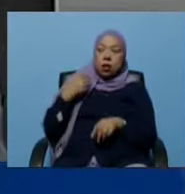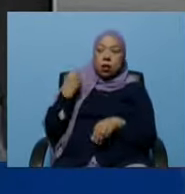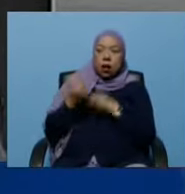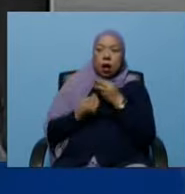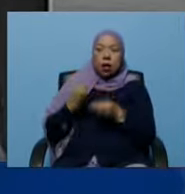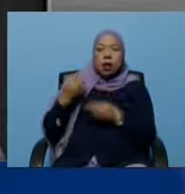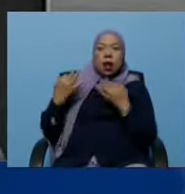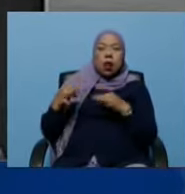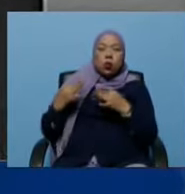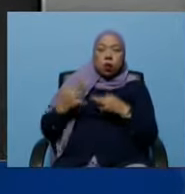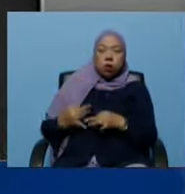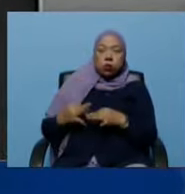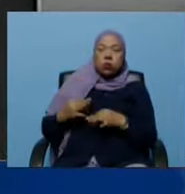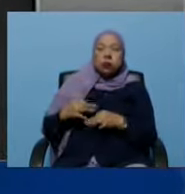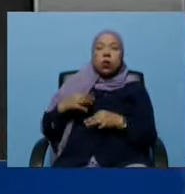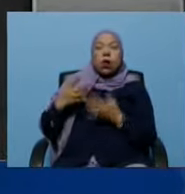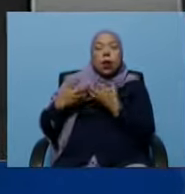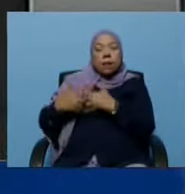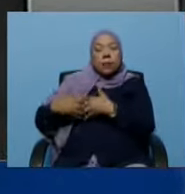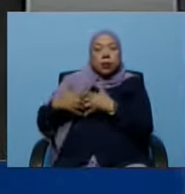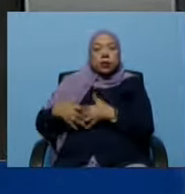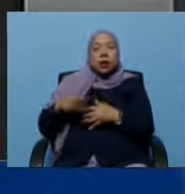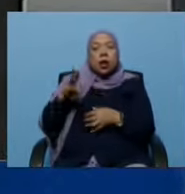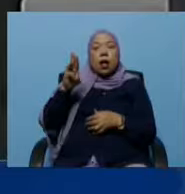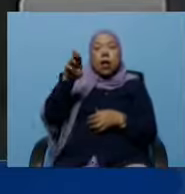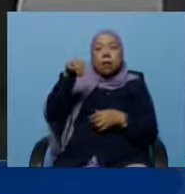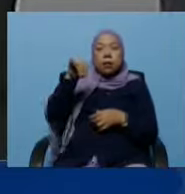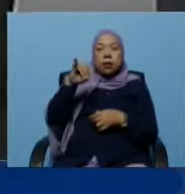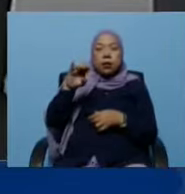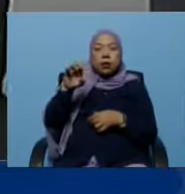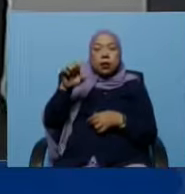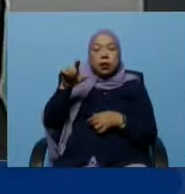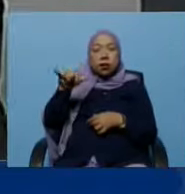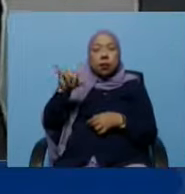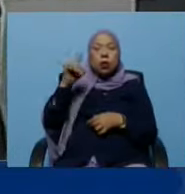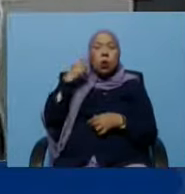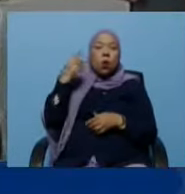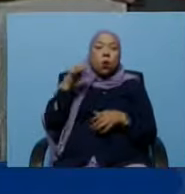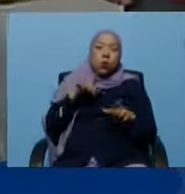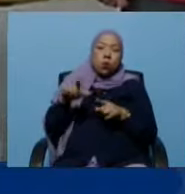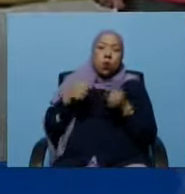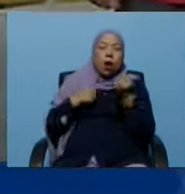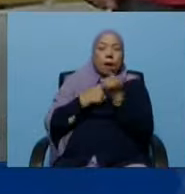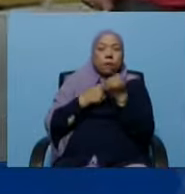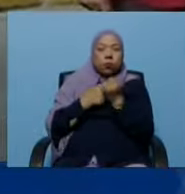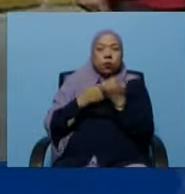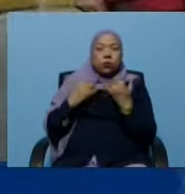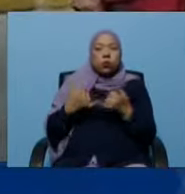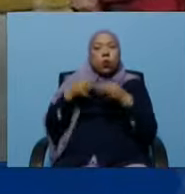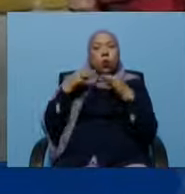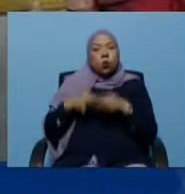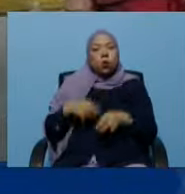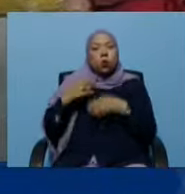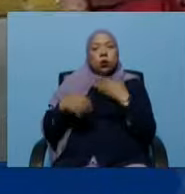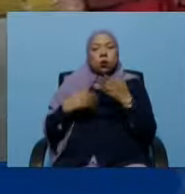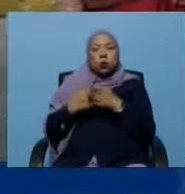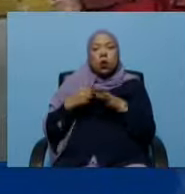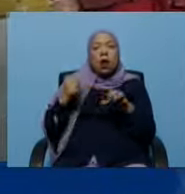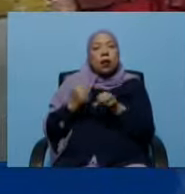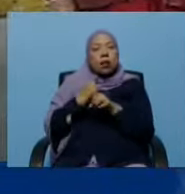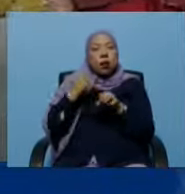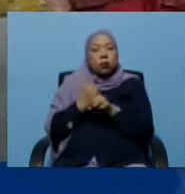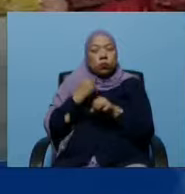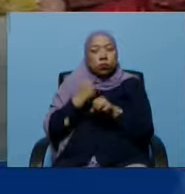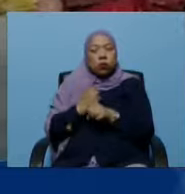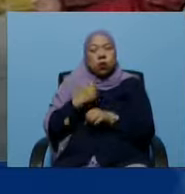equipo con la Corporación Venezolana de Minería y ahí estamos desplegados y apoyando ese esfuerzo, ese trabajo